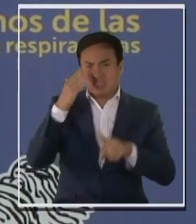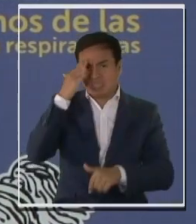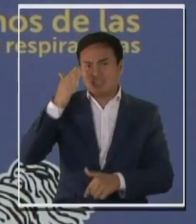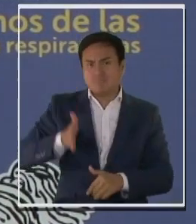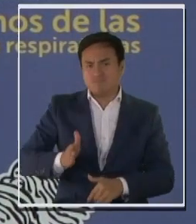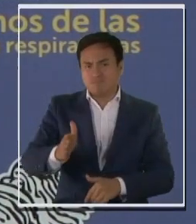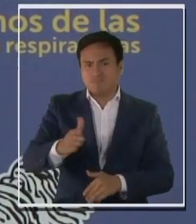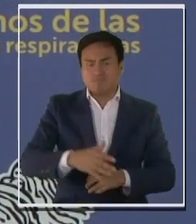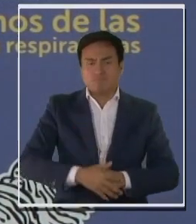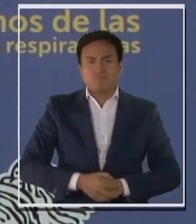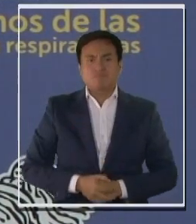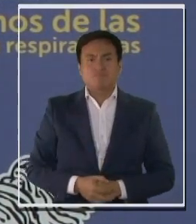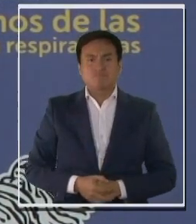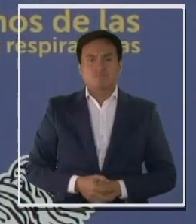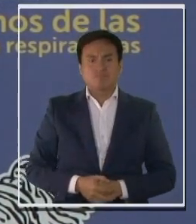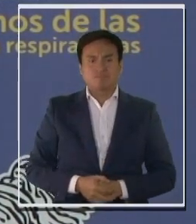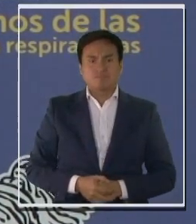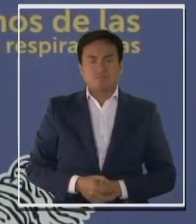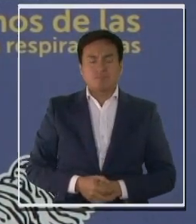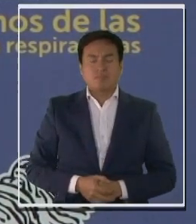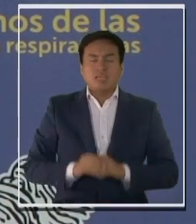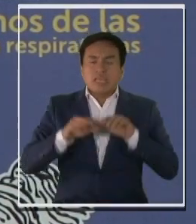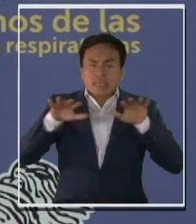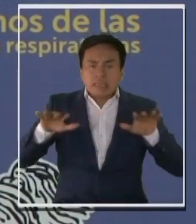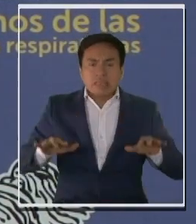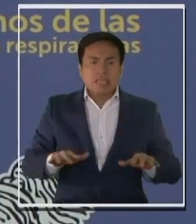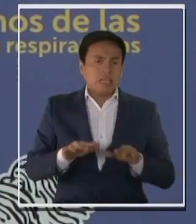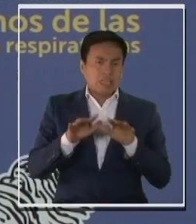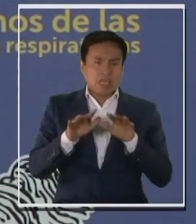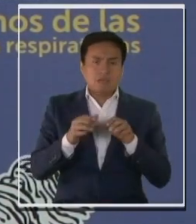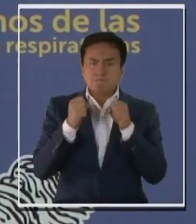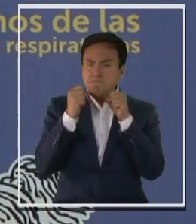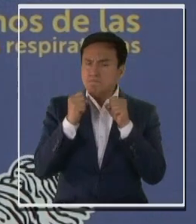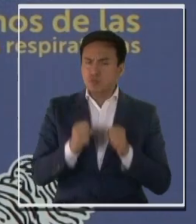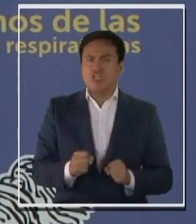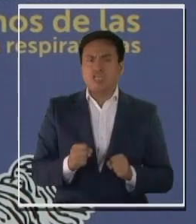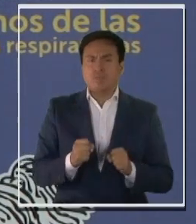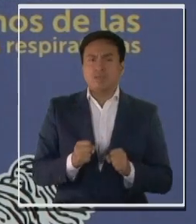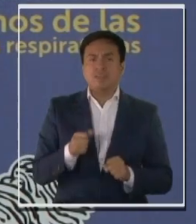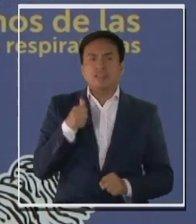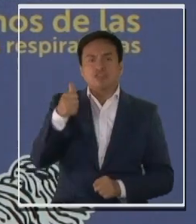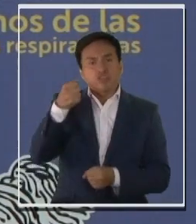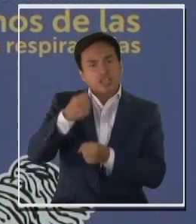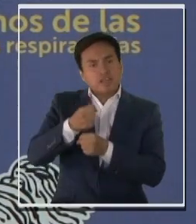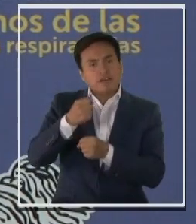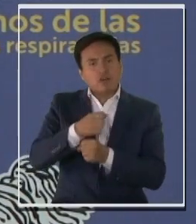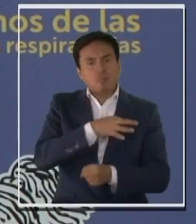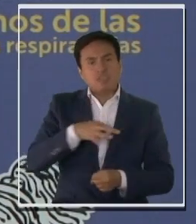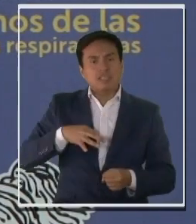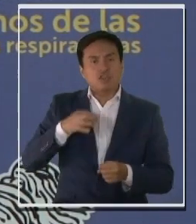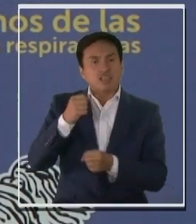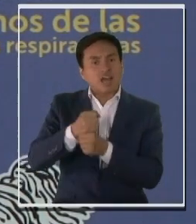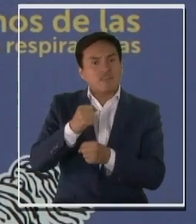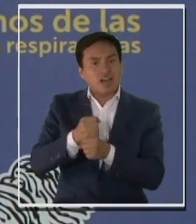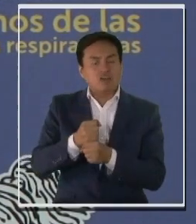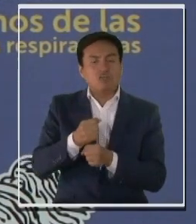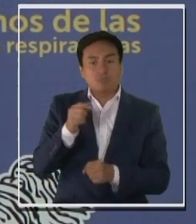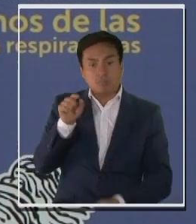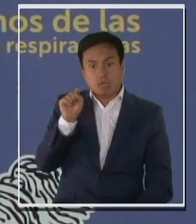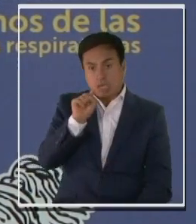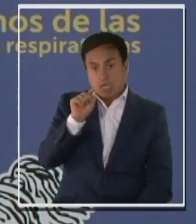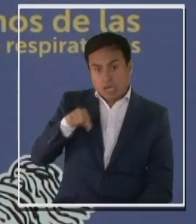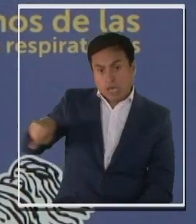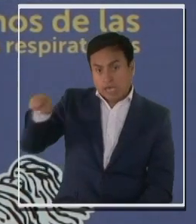día tratar en lo posible y la dirección del trabajo y el Ministerio de trabajo han sido